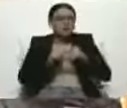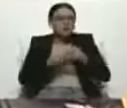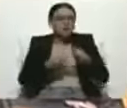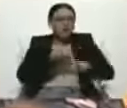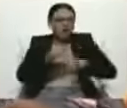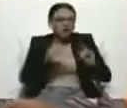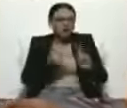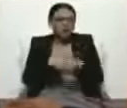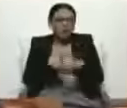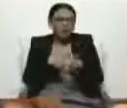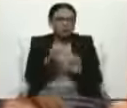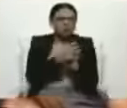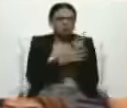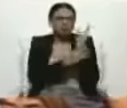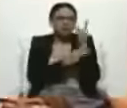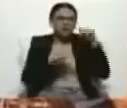propio,